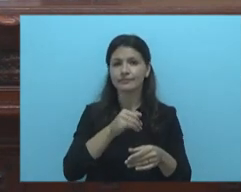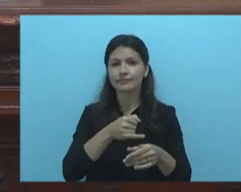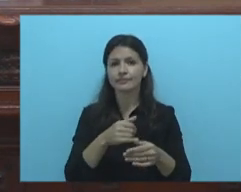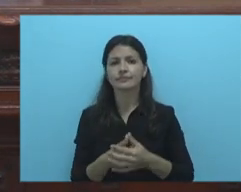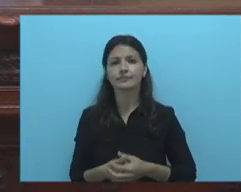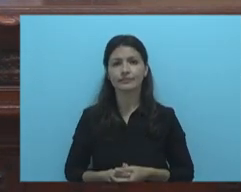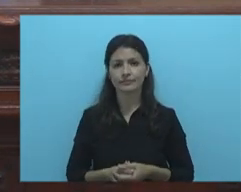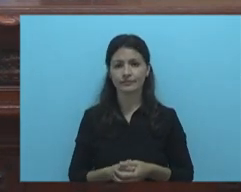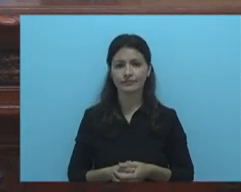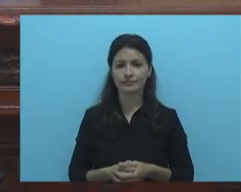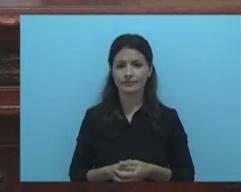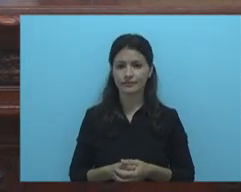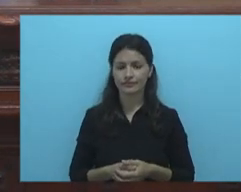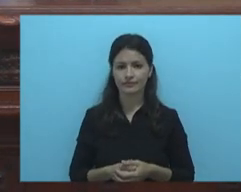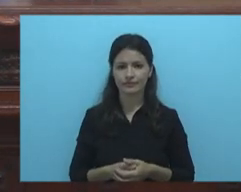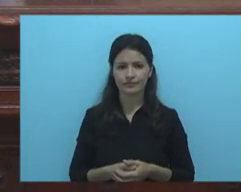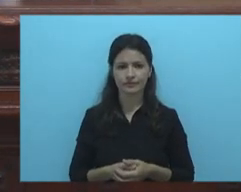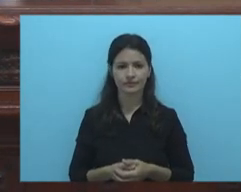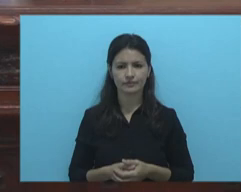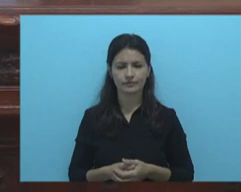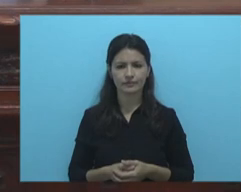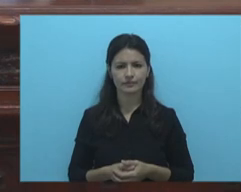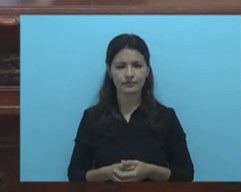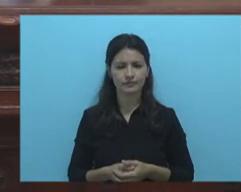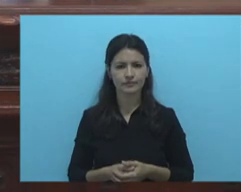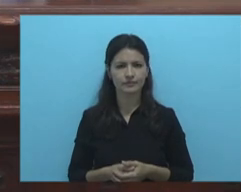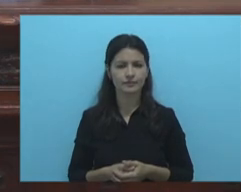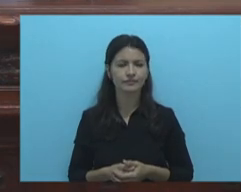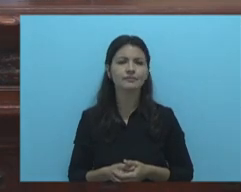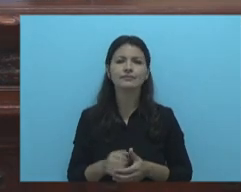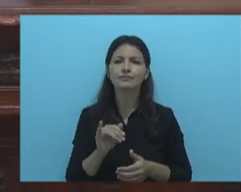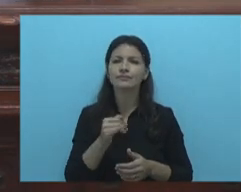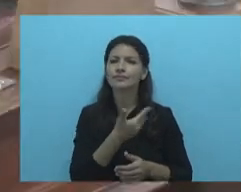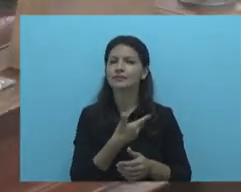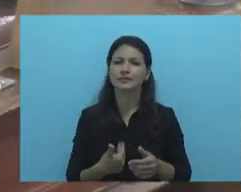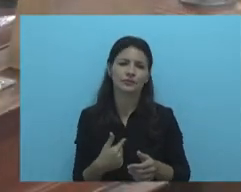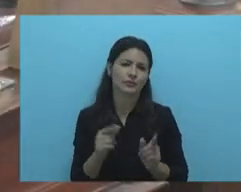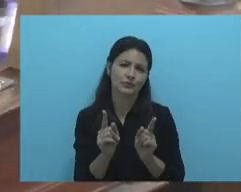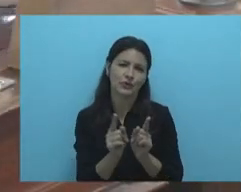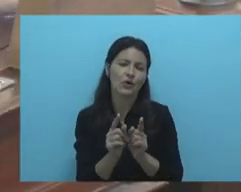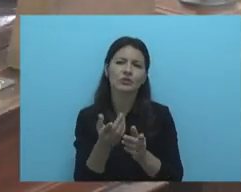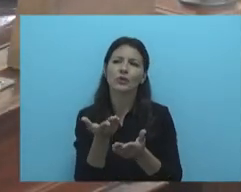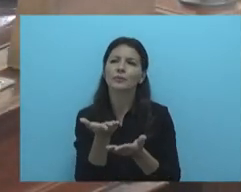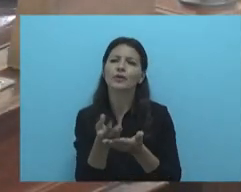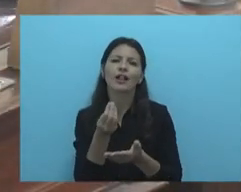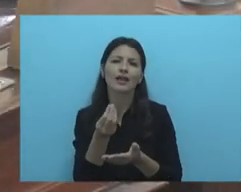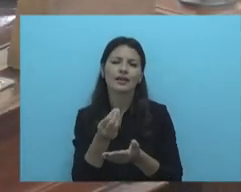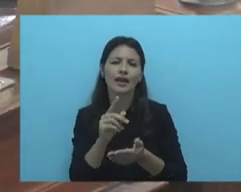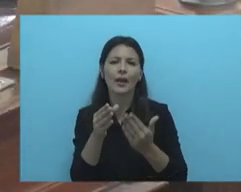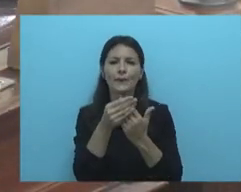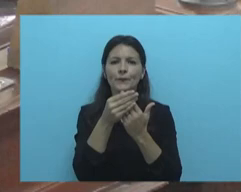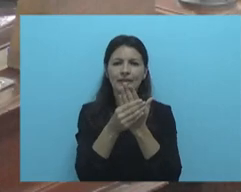aprobado. Diputado Joaquín Blanco tiene la palabra. Muy, muy breve, señor presidente. Estamos solicitando que el